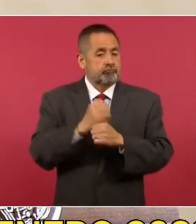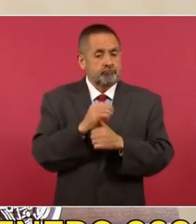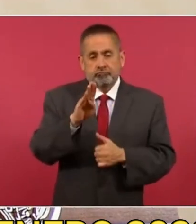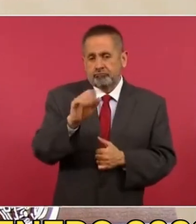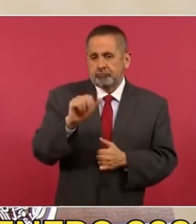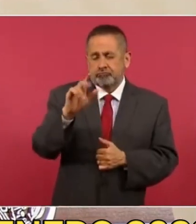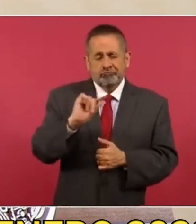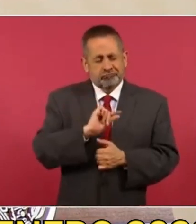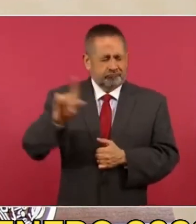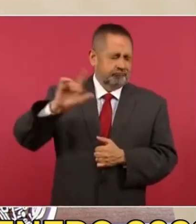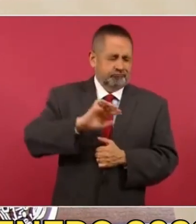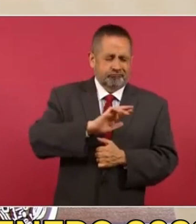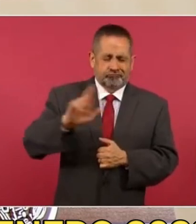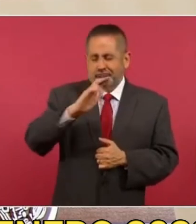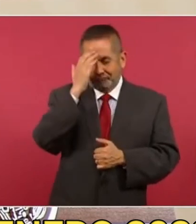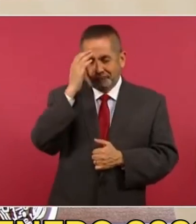restaurante famoso,